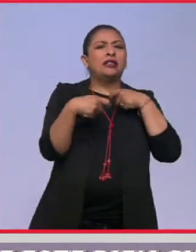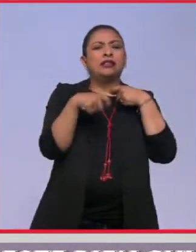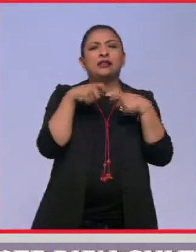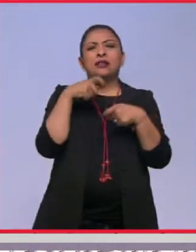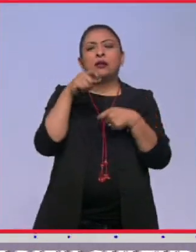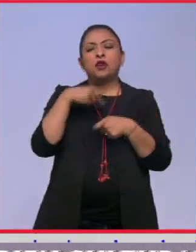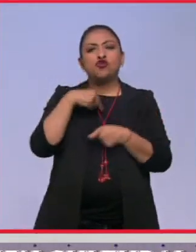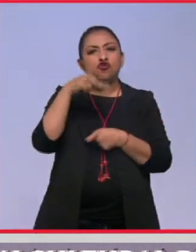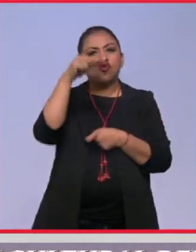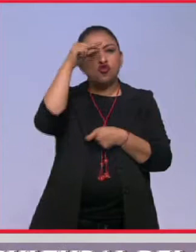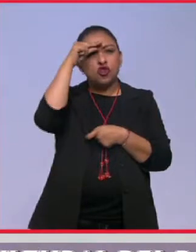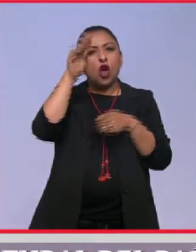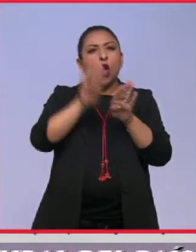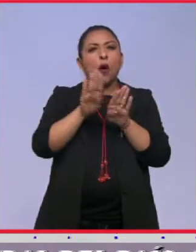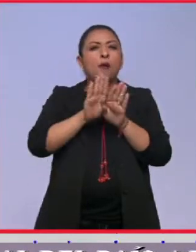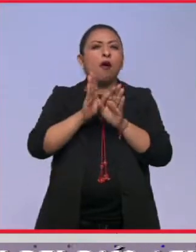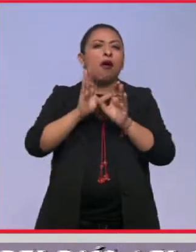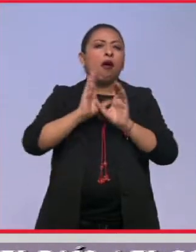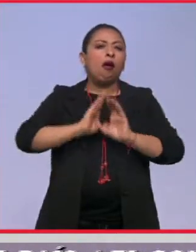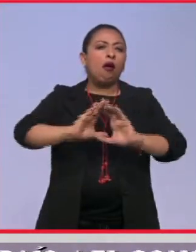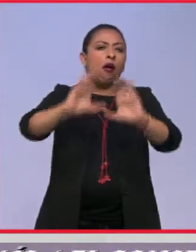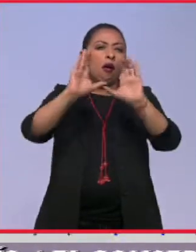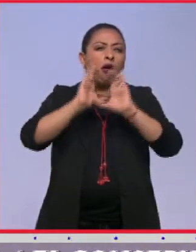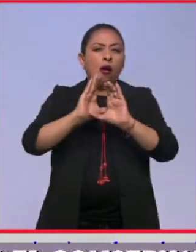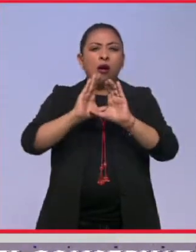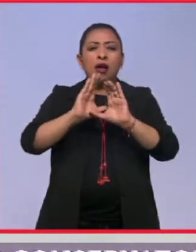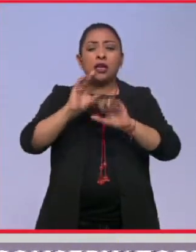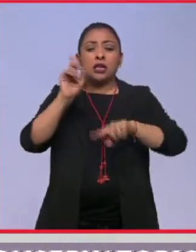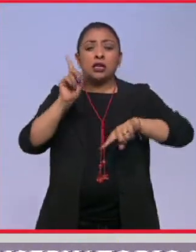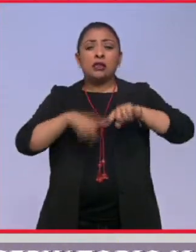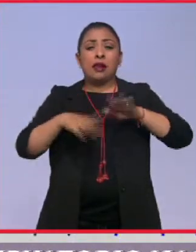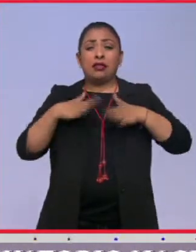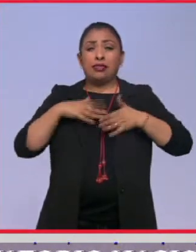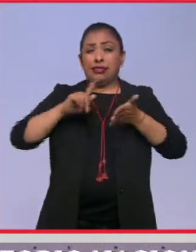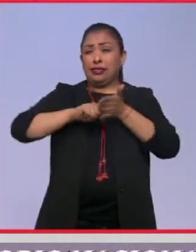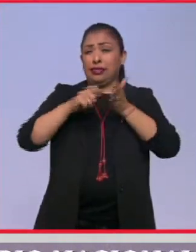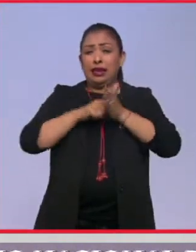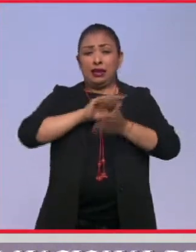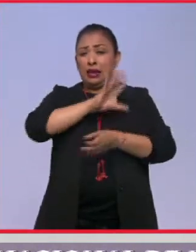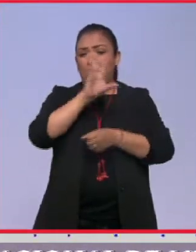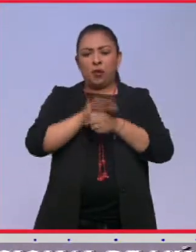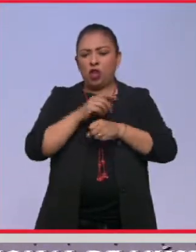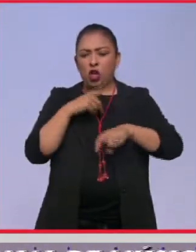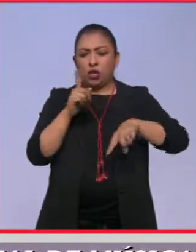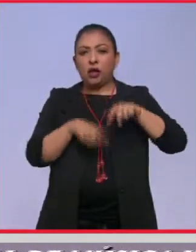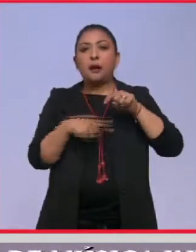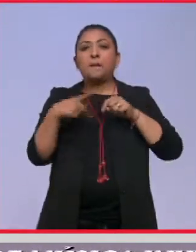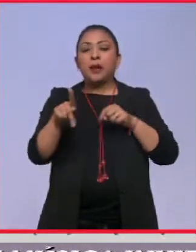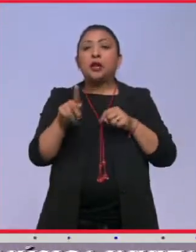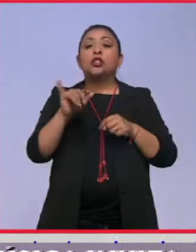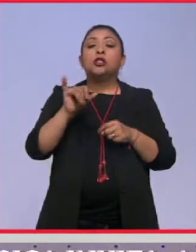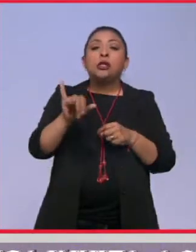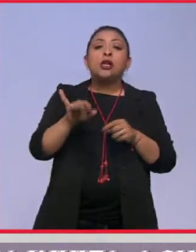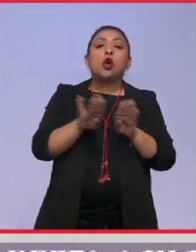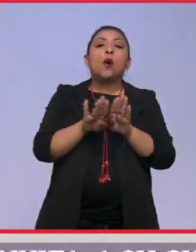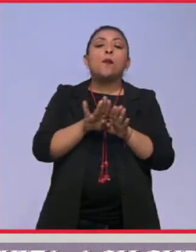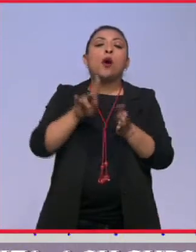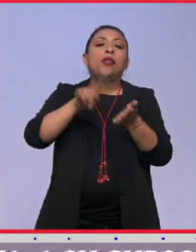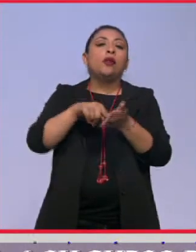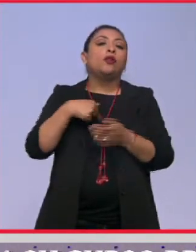inteligencia como intérprete para poder, sin abandonar totalmente la técnica, pero sí abordarlo desde lo popular, desde el